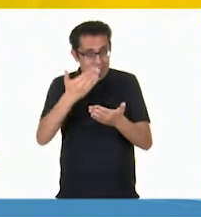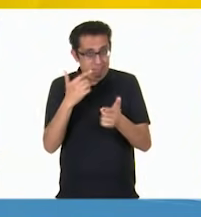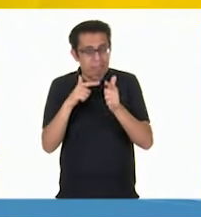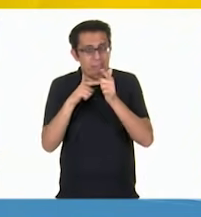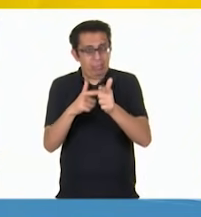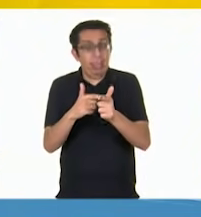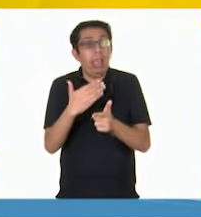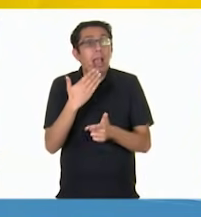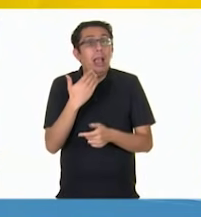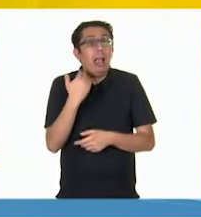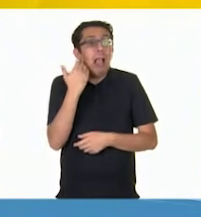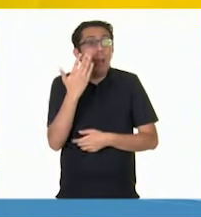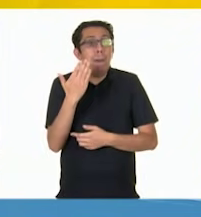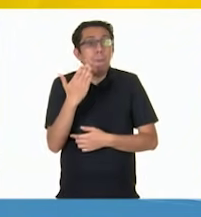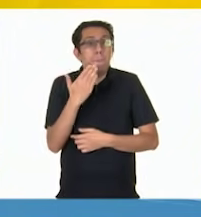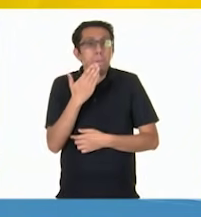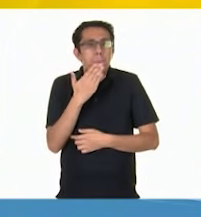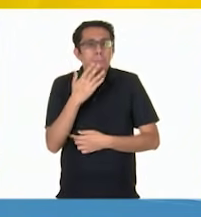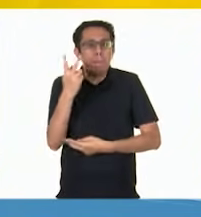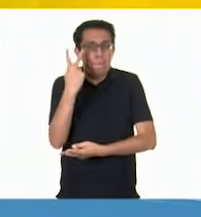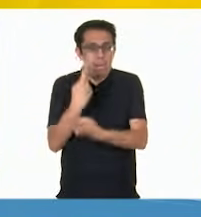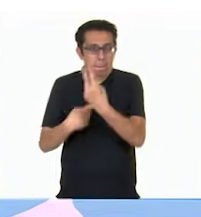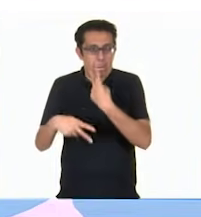que le demos la bienvenida a Alejandra.